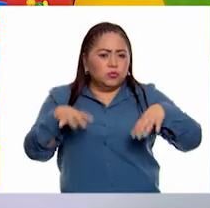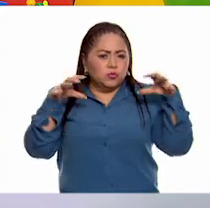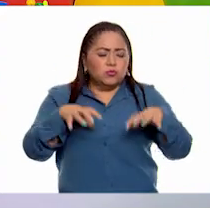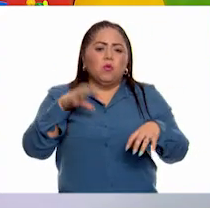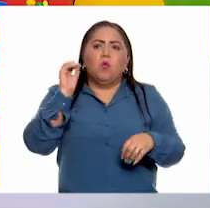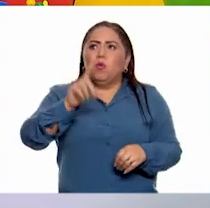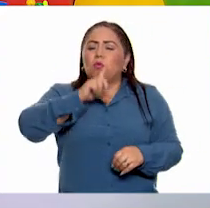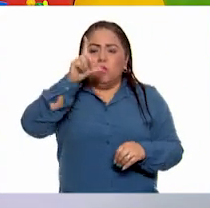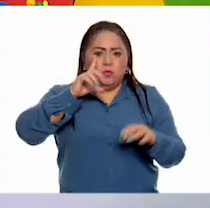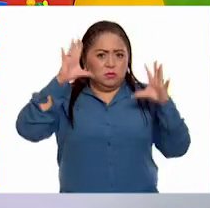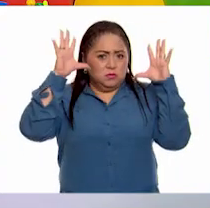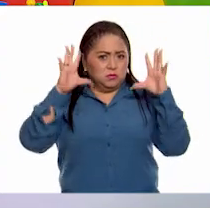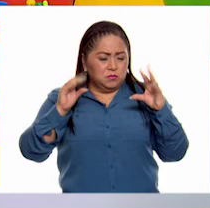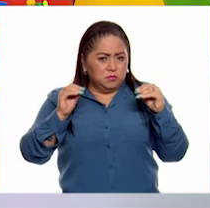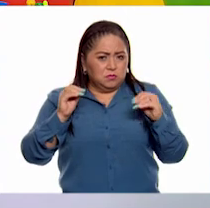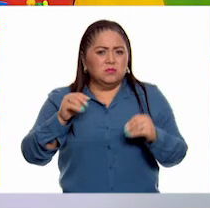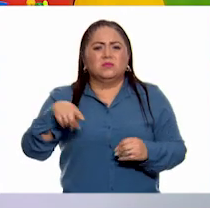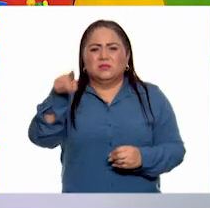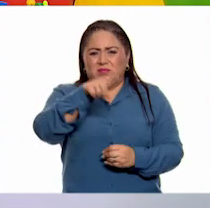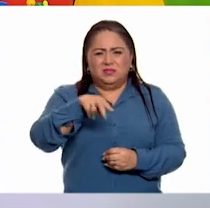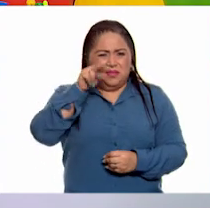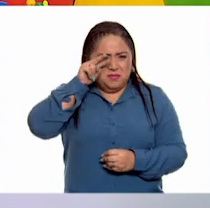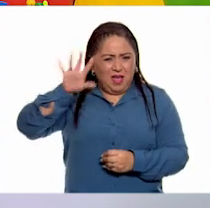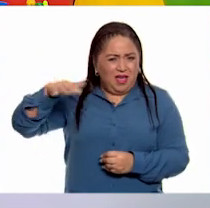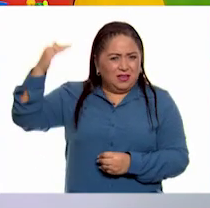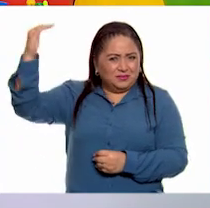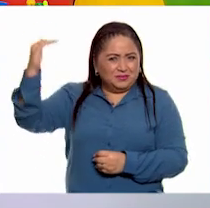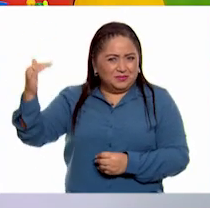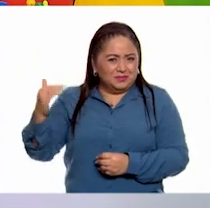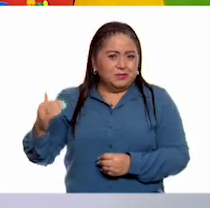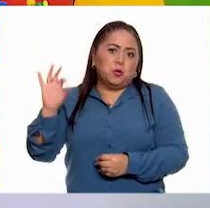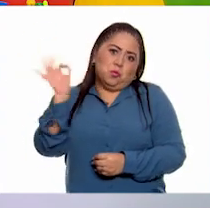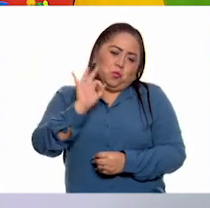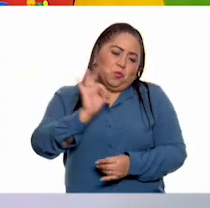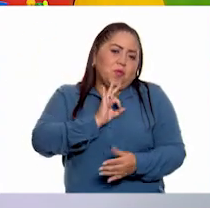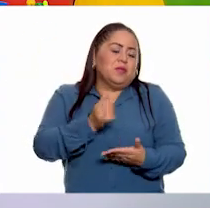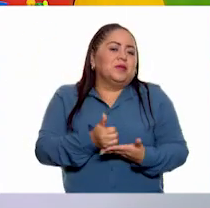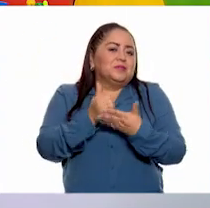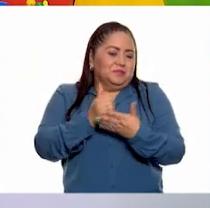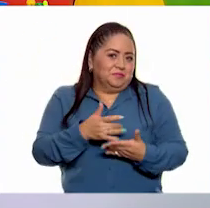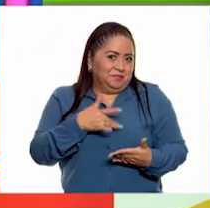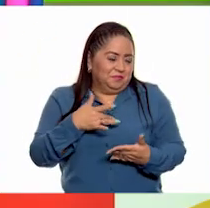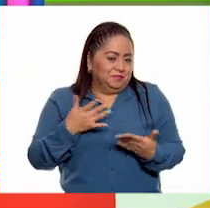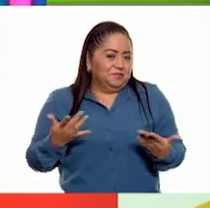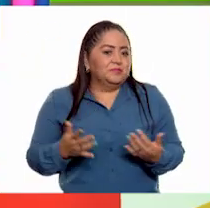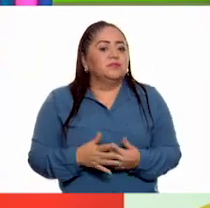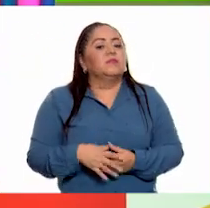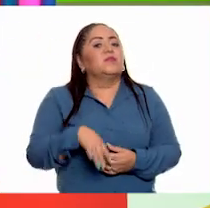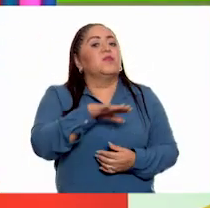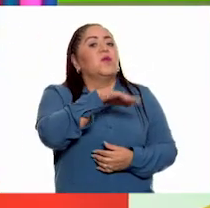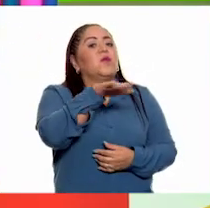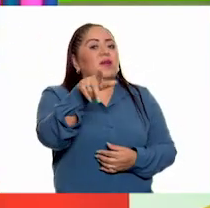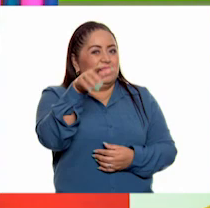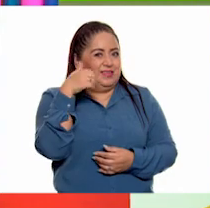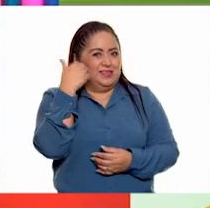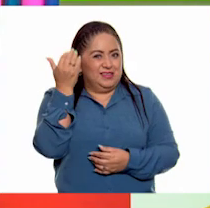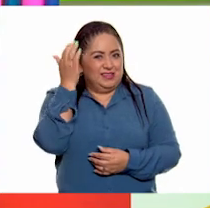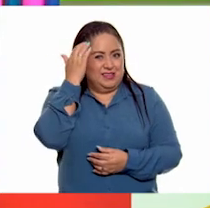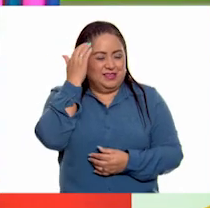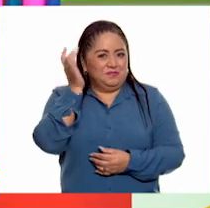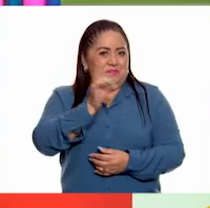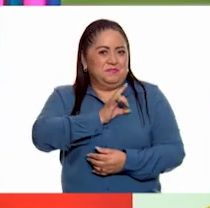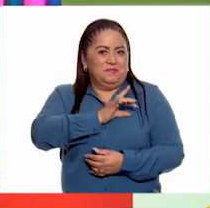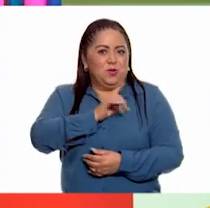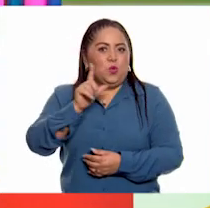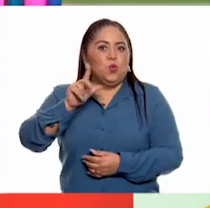que se vaya la luz? Practiquen estas propuestas, tal vez puedan ayudarlos. Oigan, ¿quieren conocer los miedos